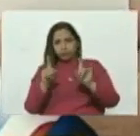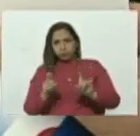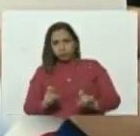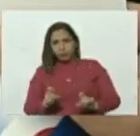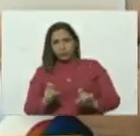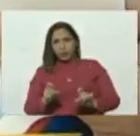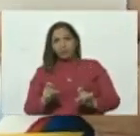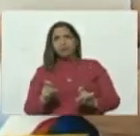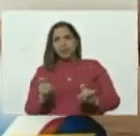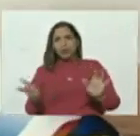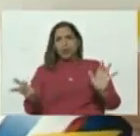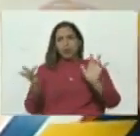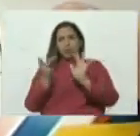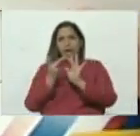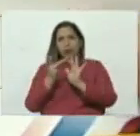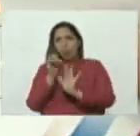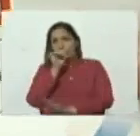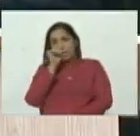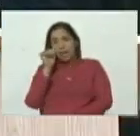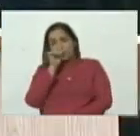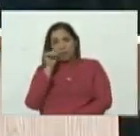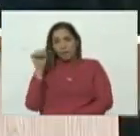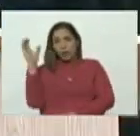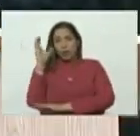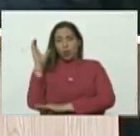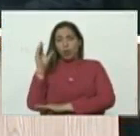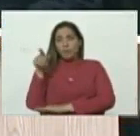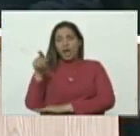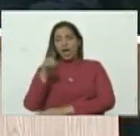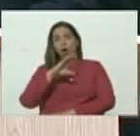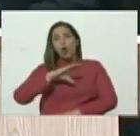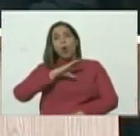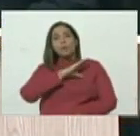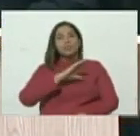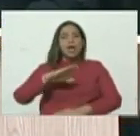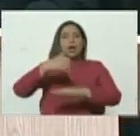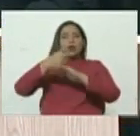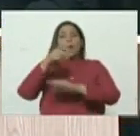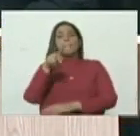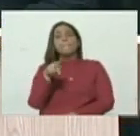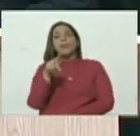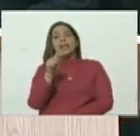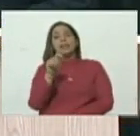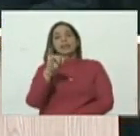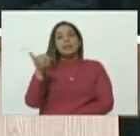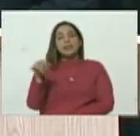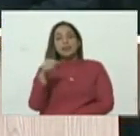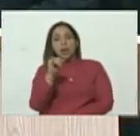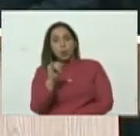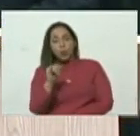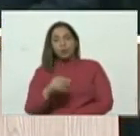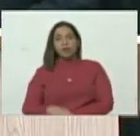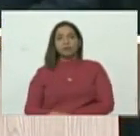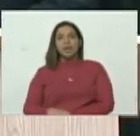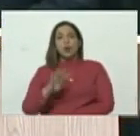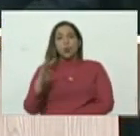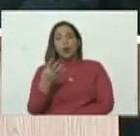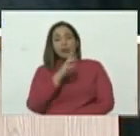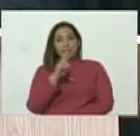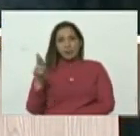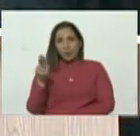el narcotráfico. Resulta que cuando era comisario general de la PTJ, práctica muy común en la Cuarta República, por